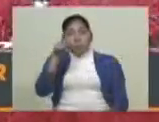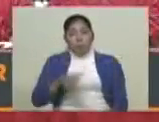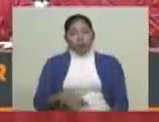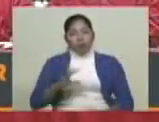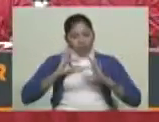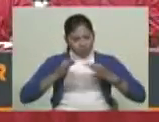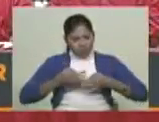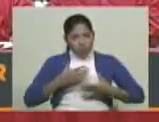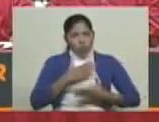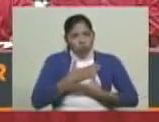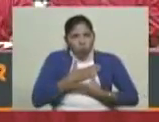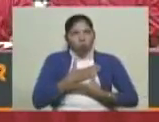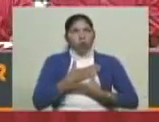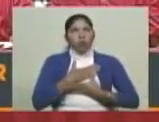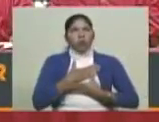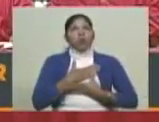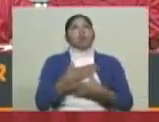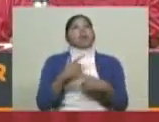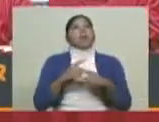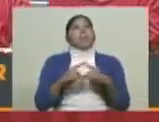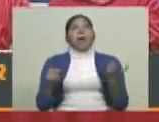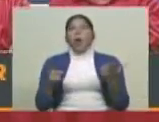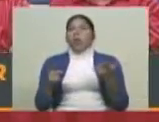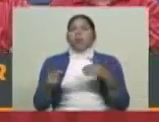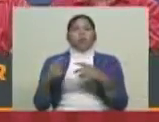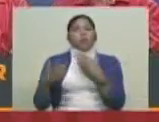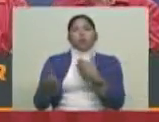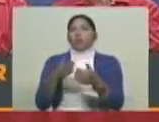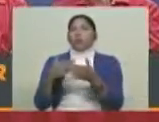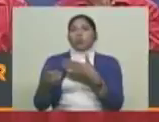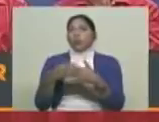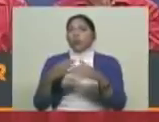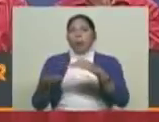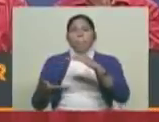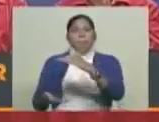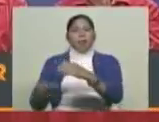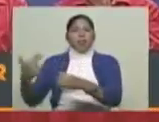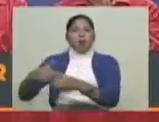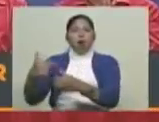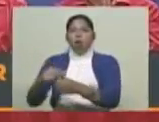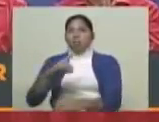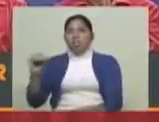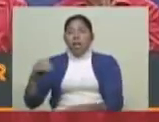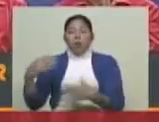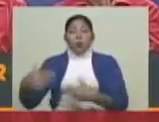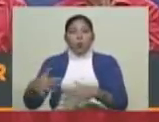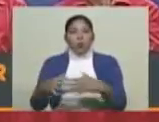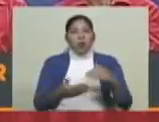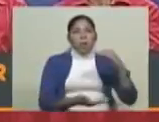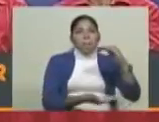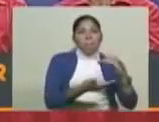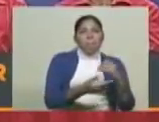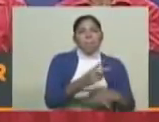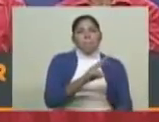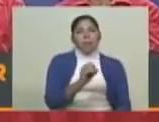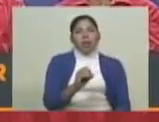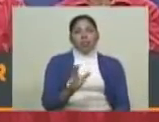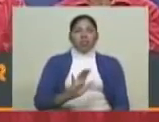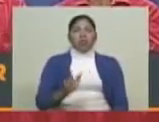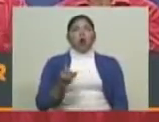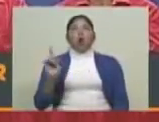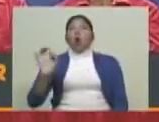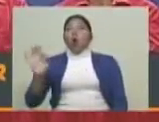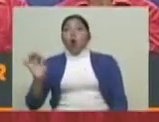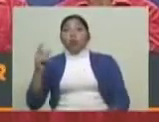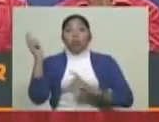con el petróleo a 100, pero también con el petróleo a 20. No el chavista cómodo de soy chavista